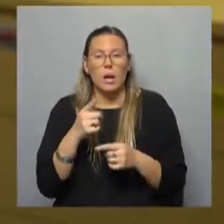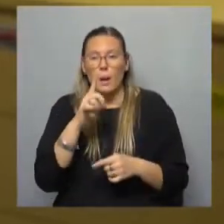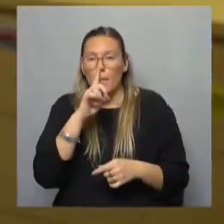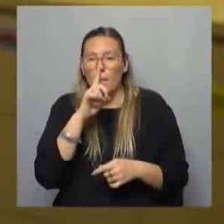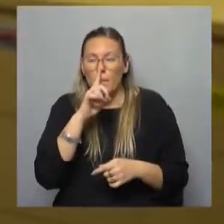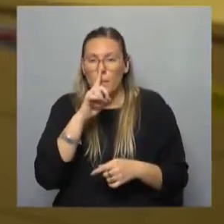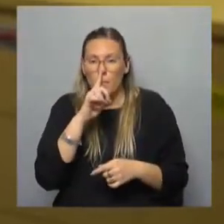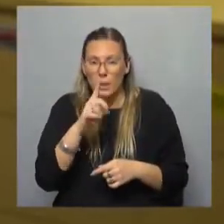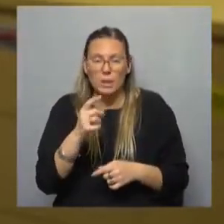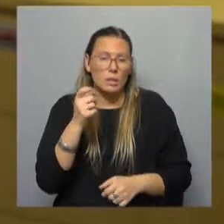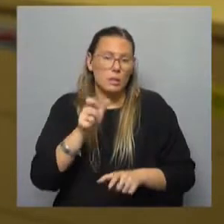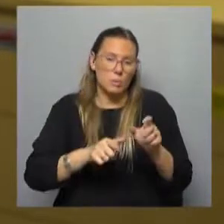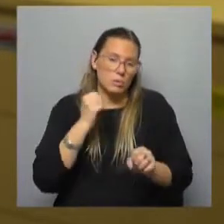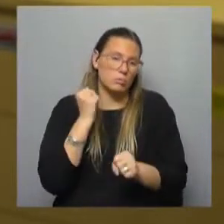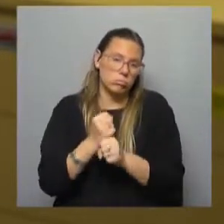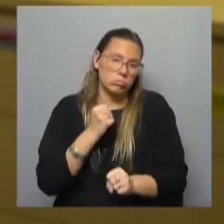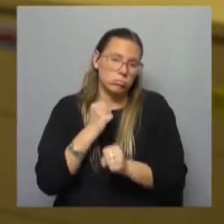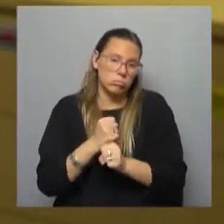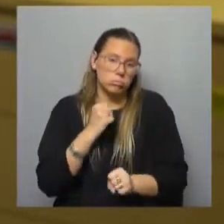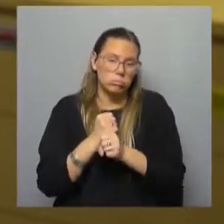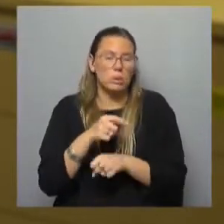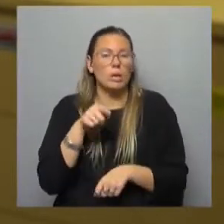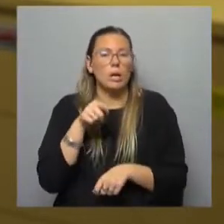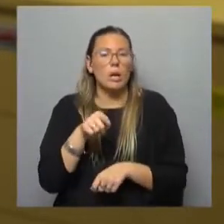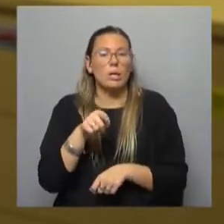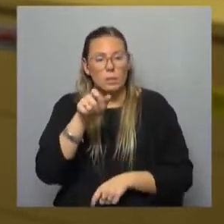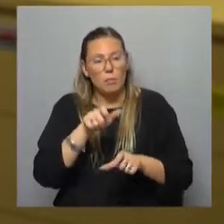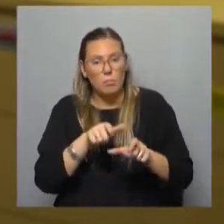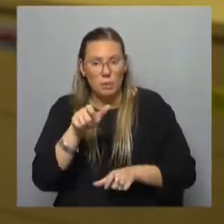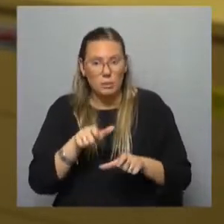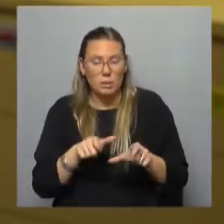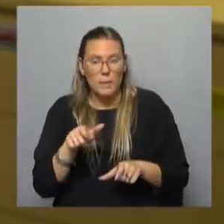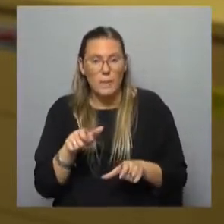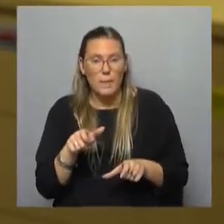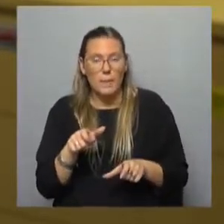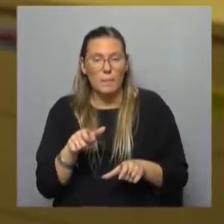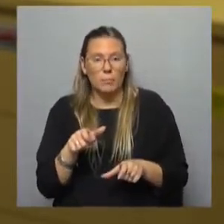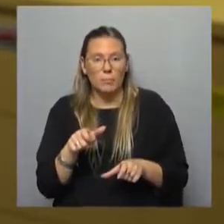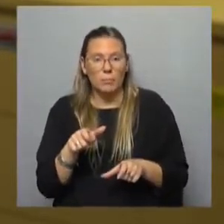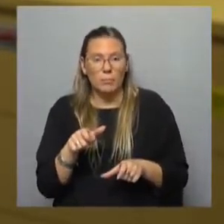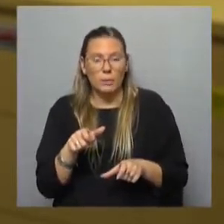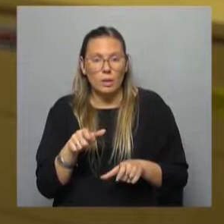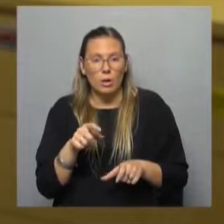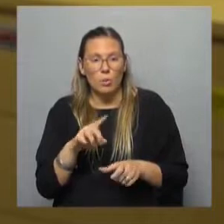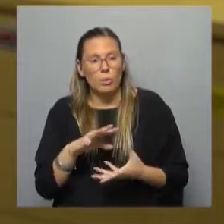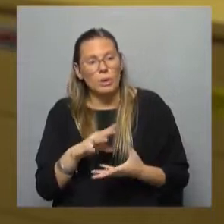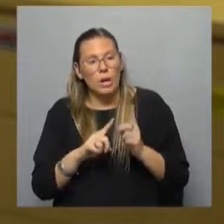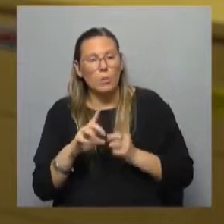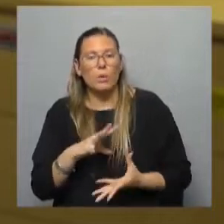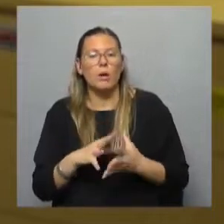miles de trabajadores. Y esos miles de trabajadores generan, de una u otra